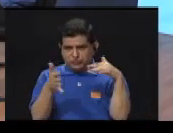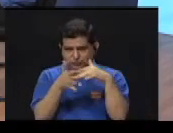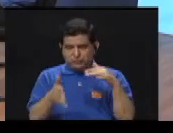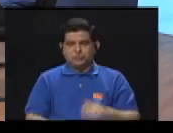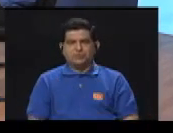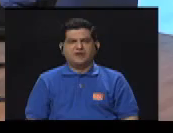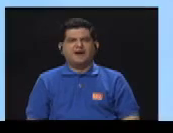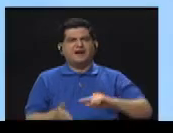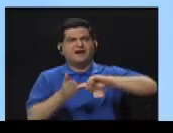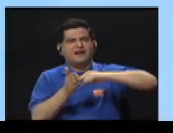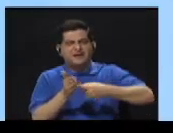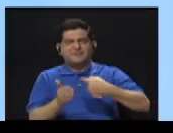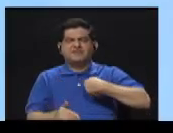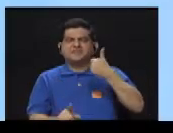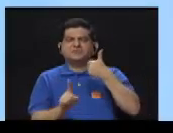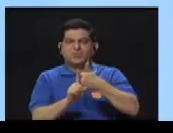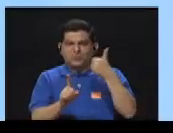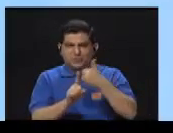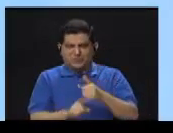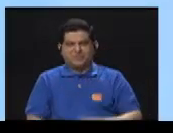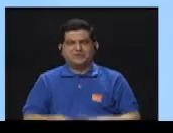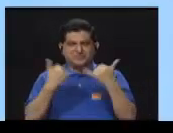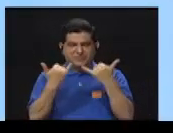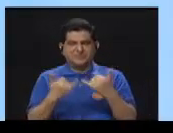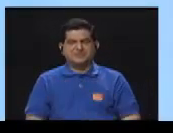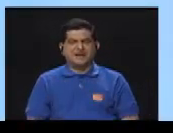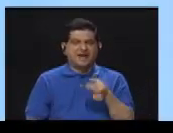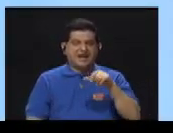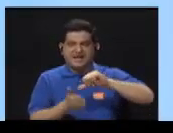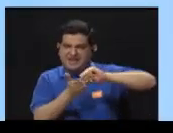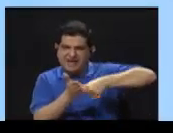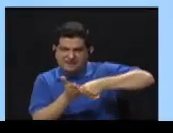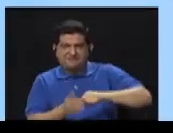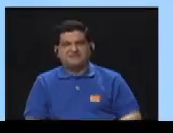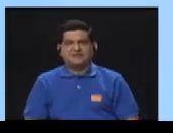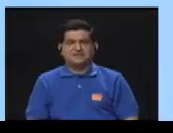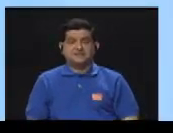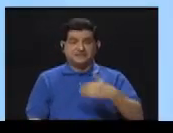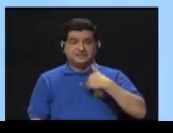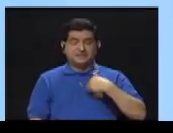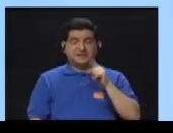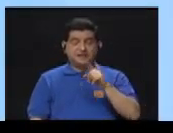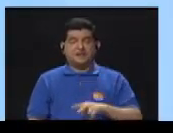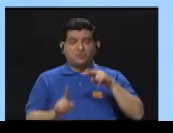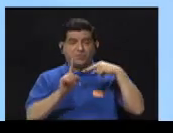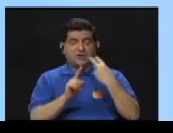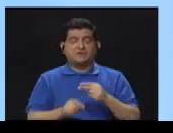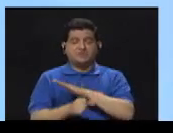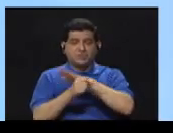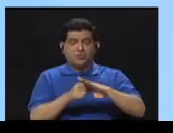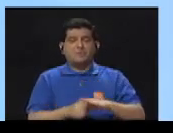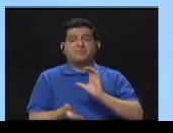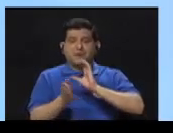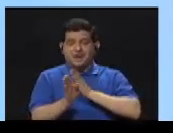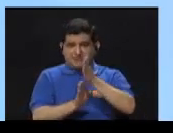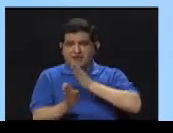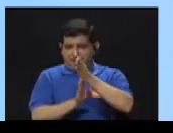estudié, como que el énfasis se lo da a uno mismo en la práctica ya, porque la carrera te da una visión integral de todo.